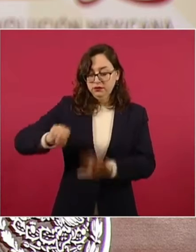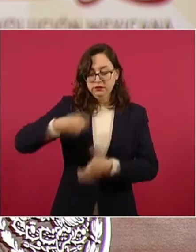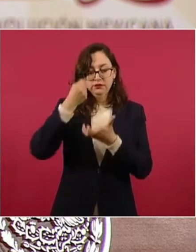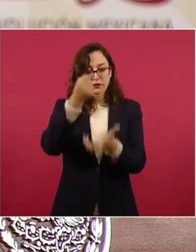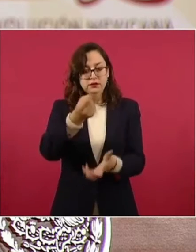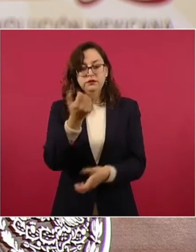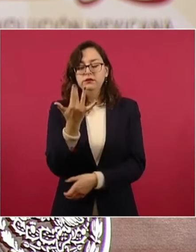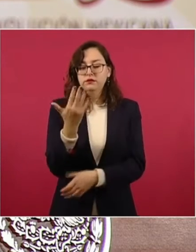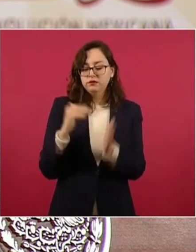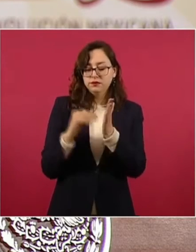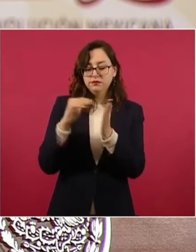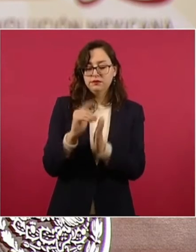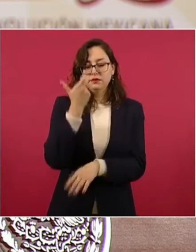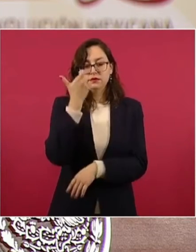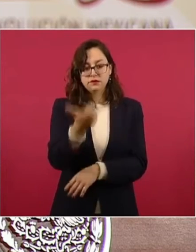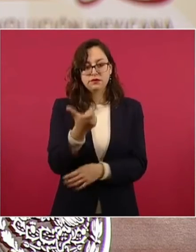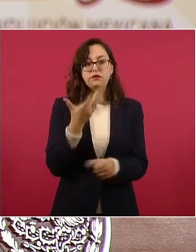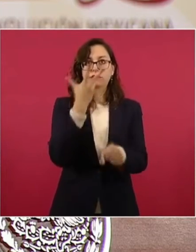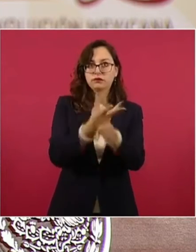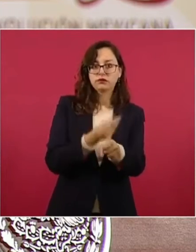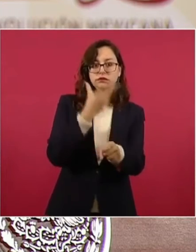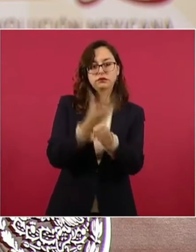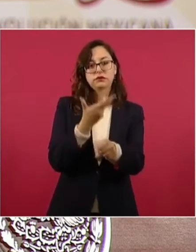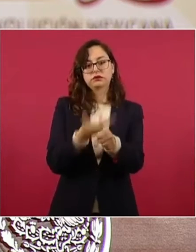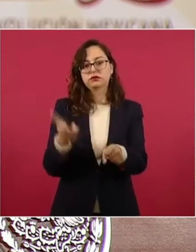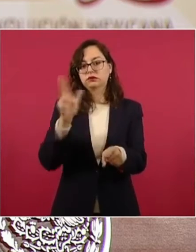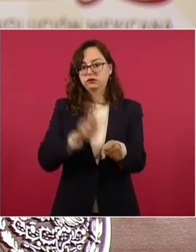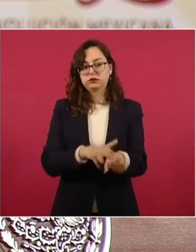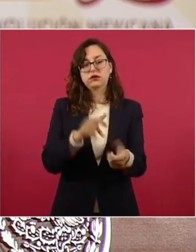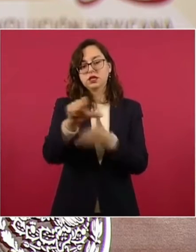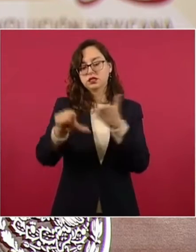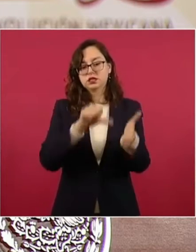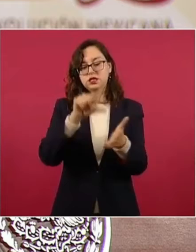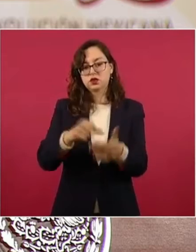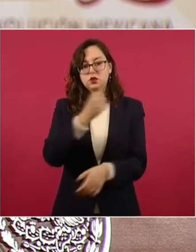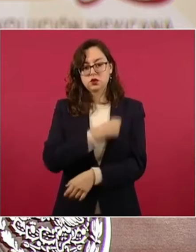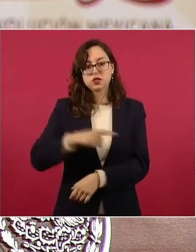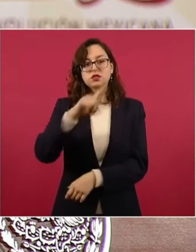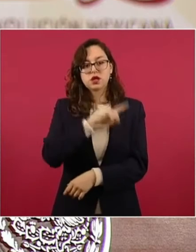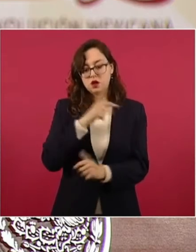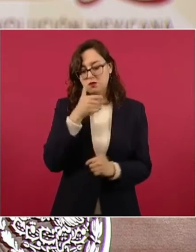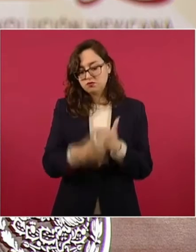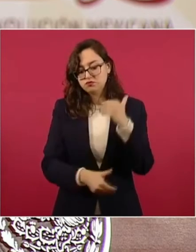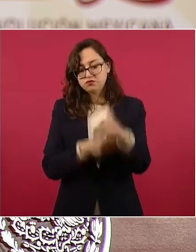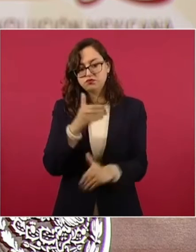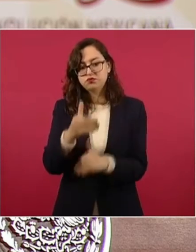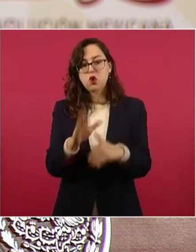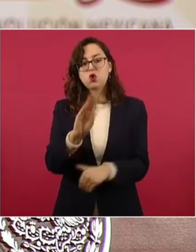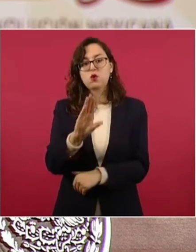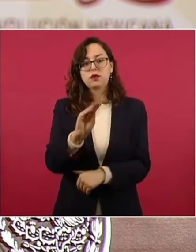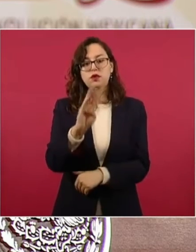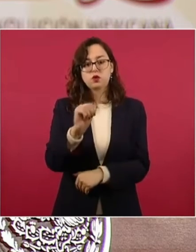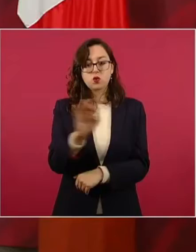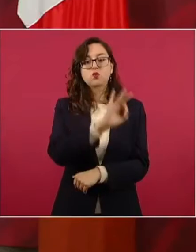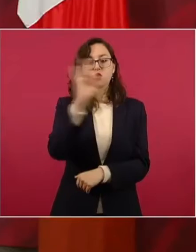en estas tareas de dignificación de las unidades, con lo que ya estamos al 99% del